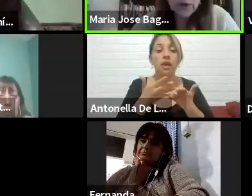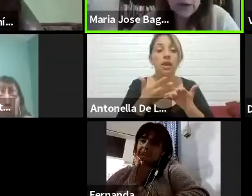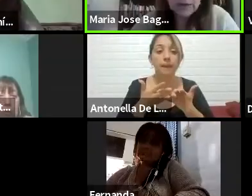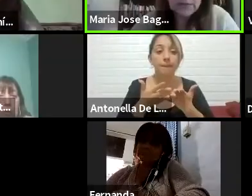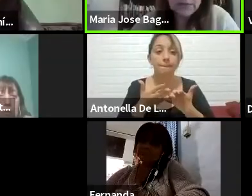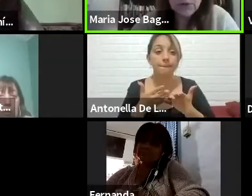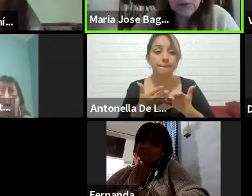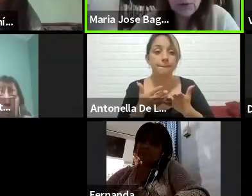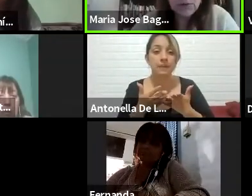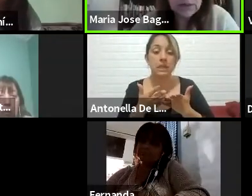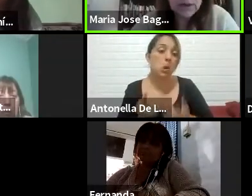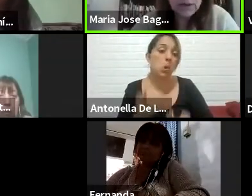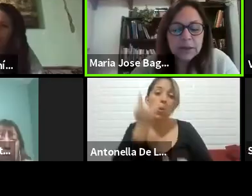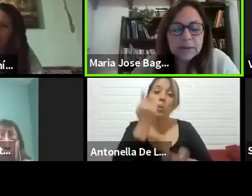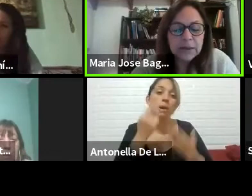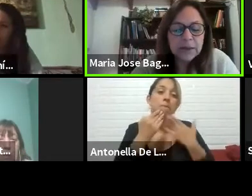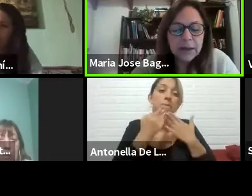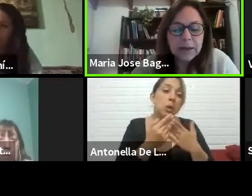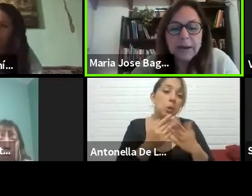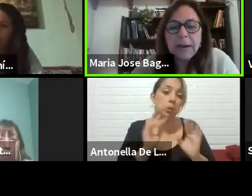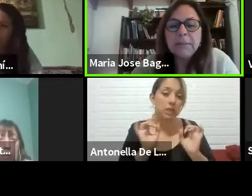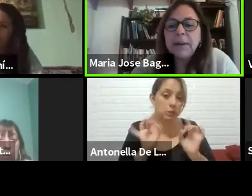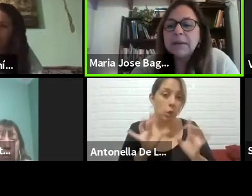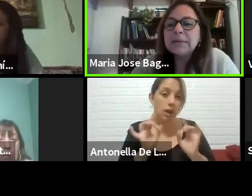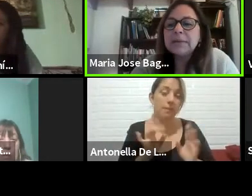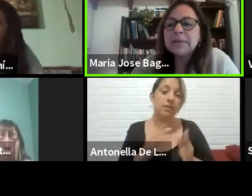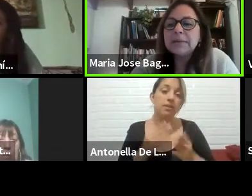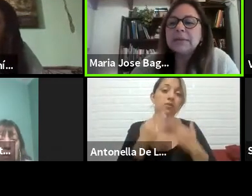una sola, pero se las voy a hacer